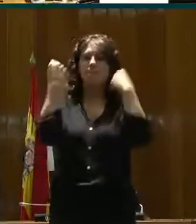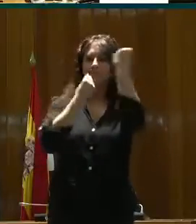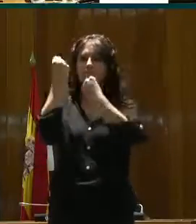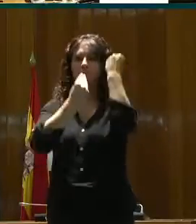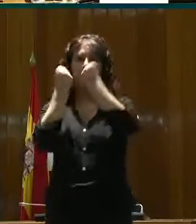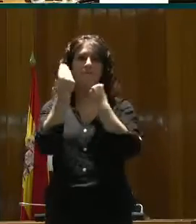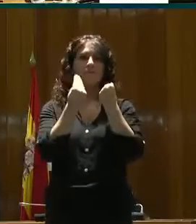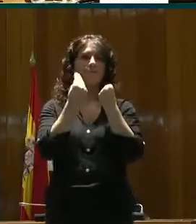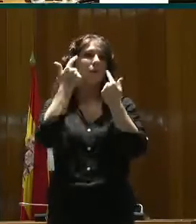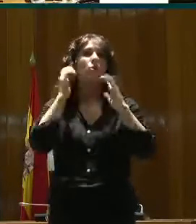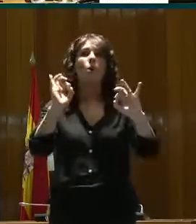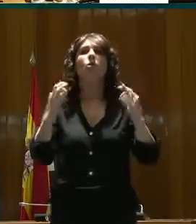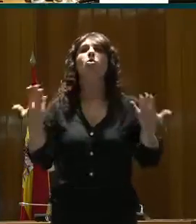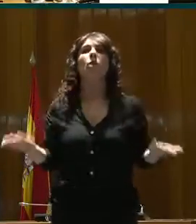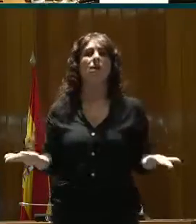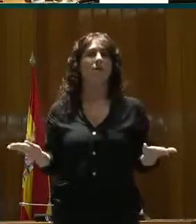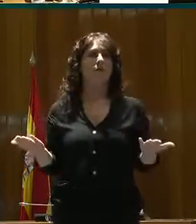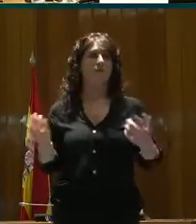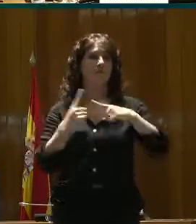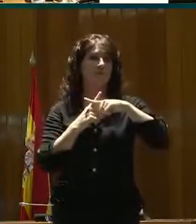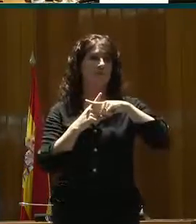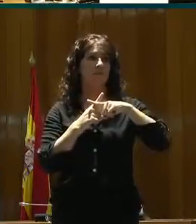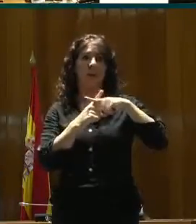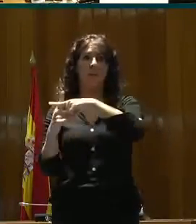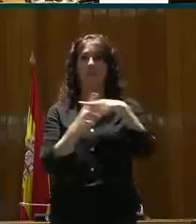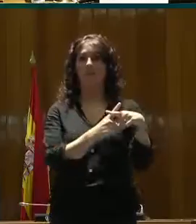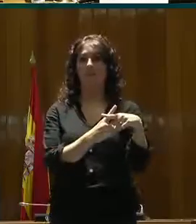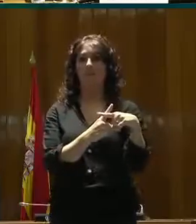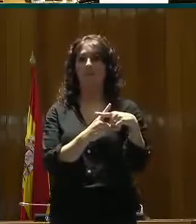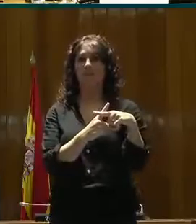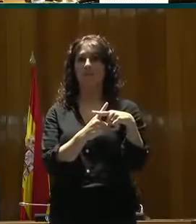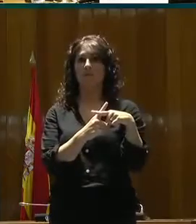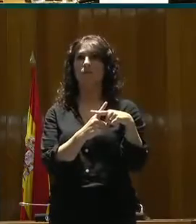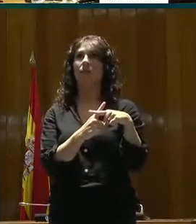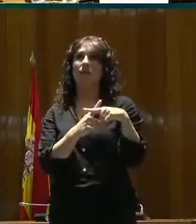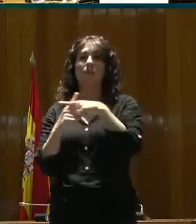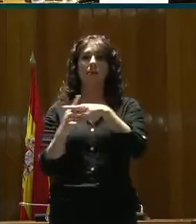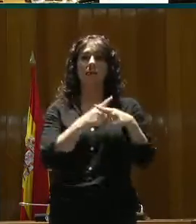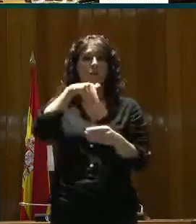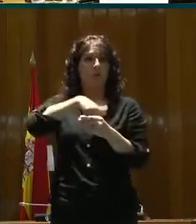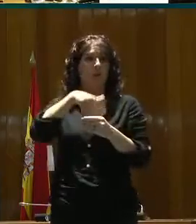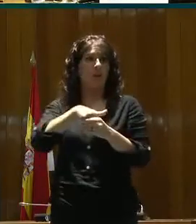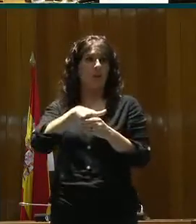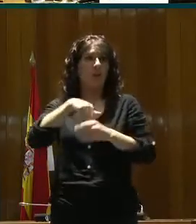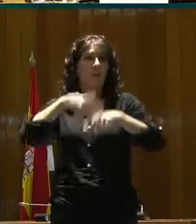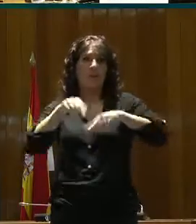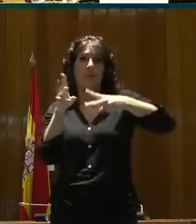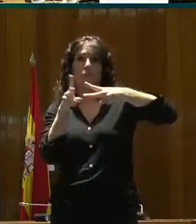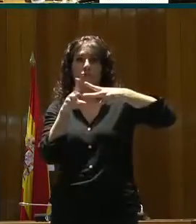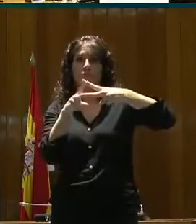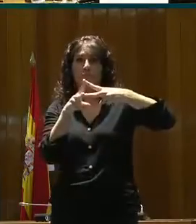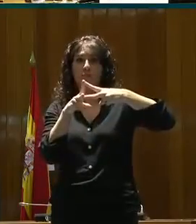sentido común, y es repartir, ya que el formato nos lo permite, repartimos el contenido entre esas dos partes,